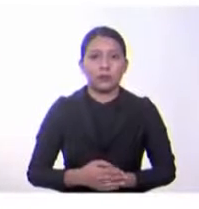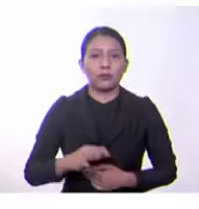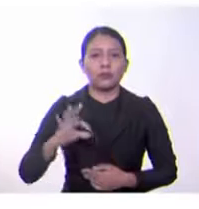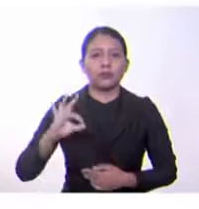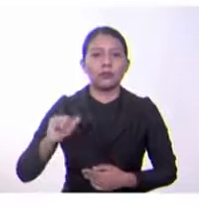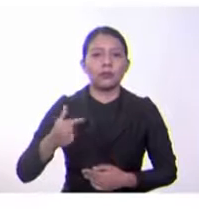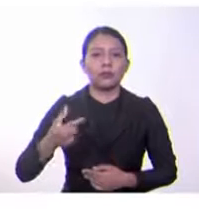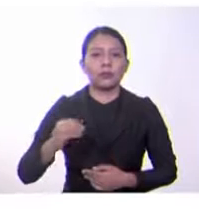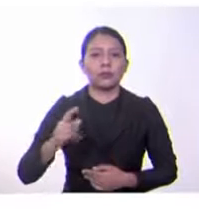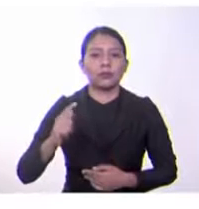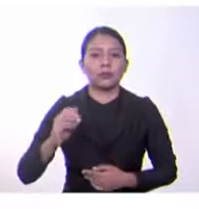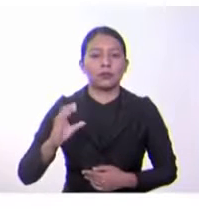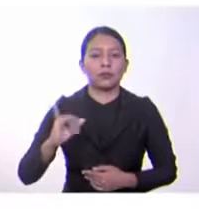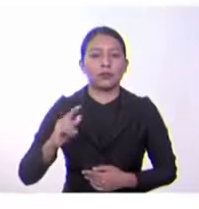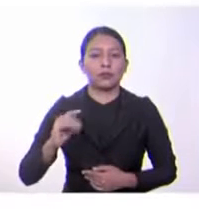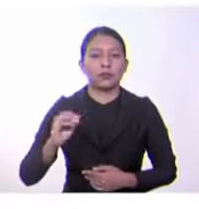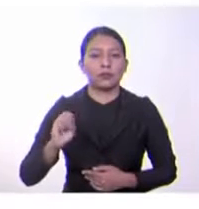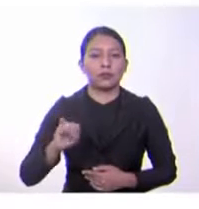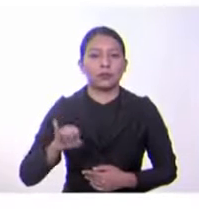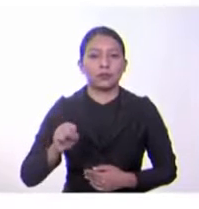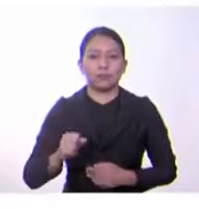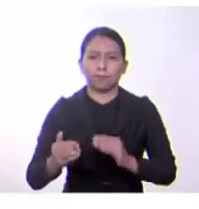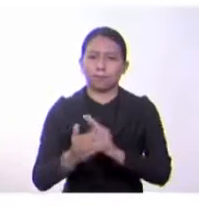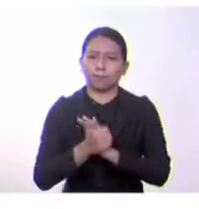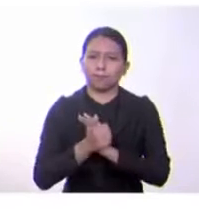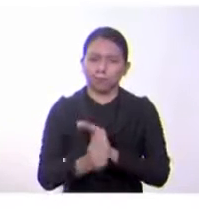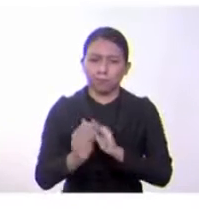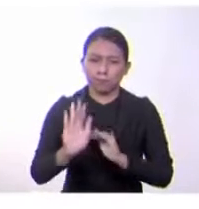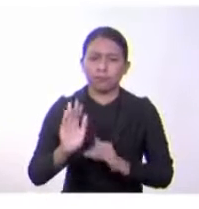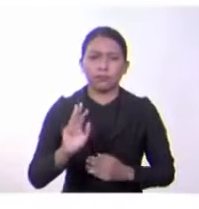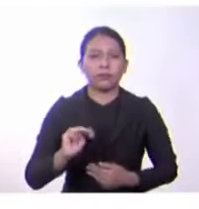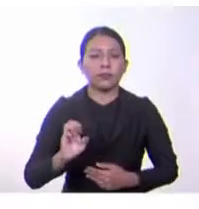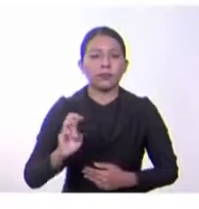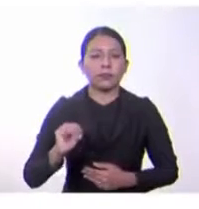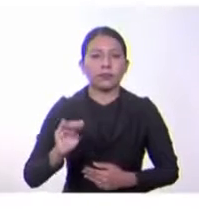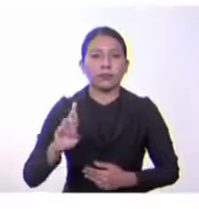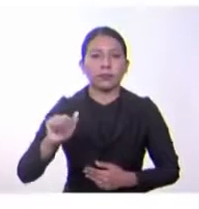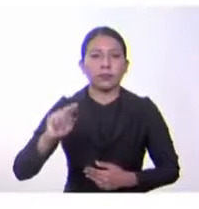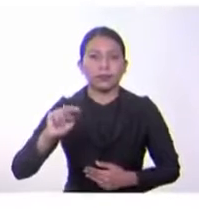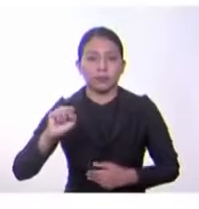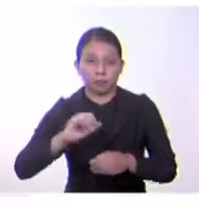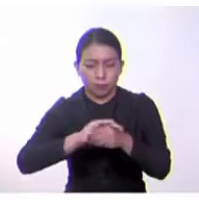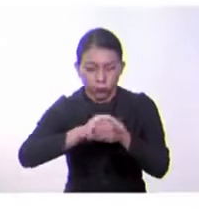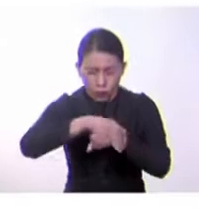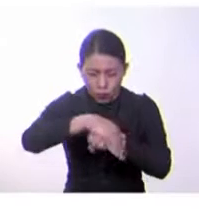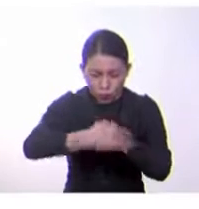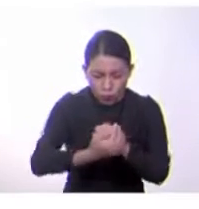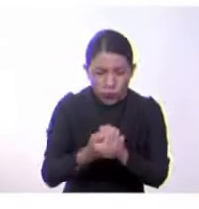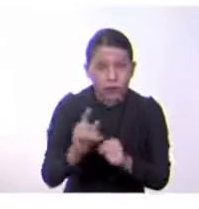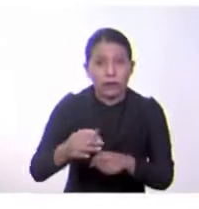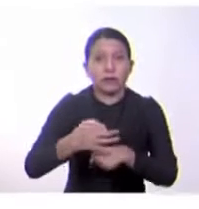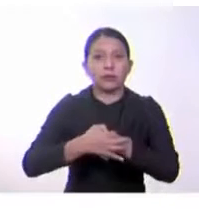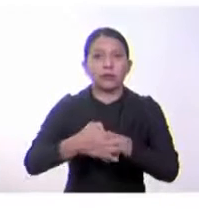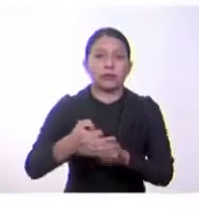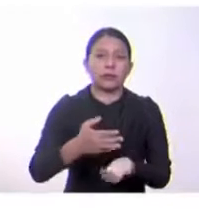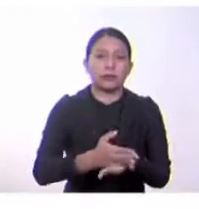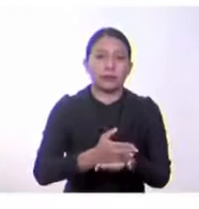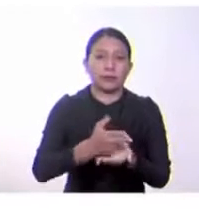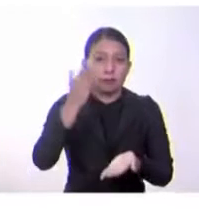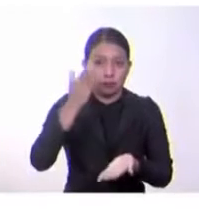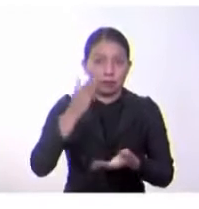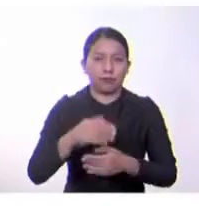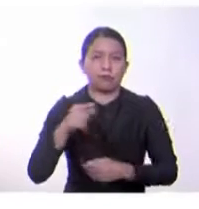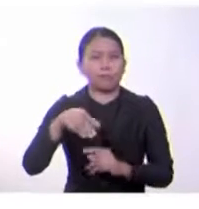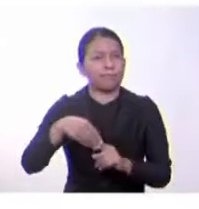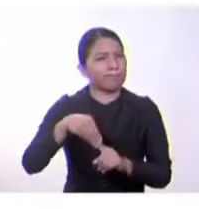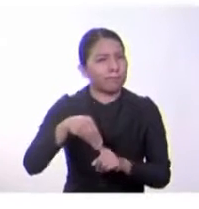Fagocitosis. La capacidad de envolver con sus membranas plasmáticas es crucial para las células animales, especialmente